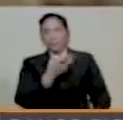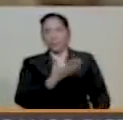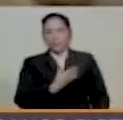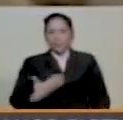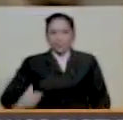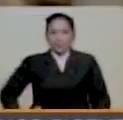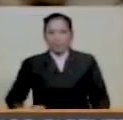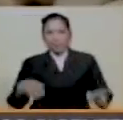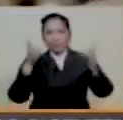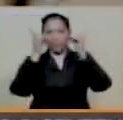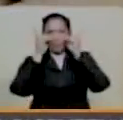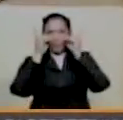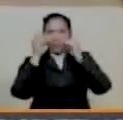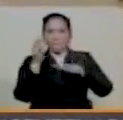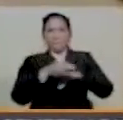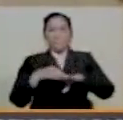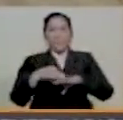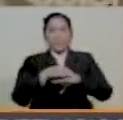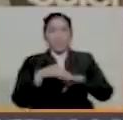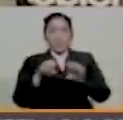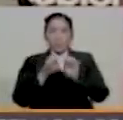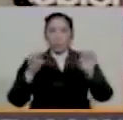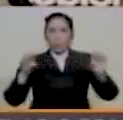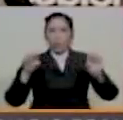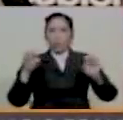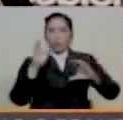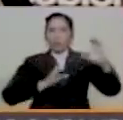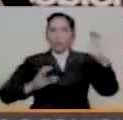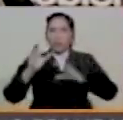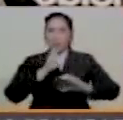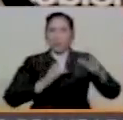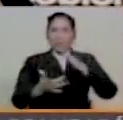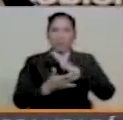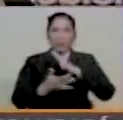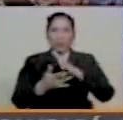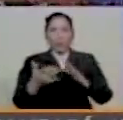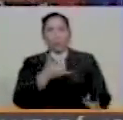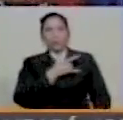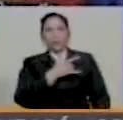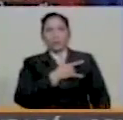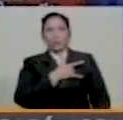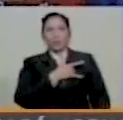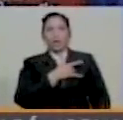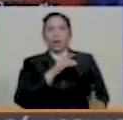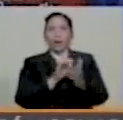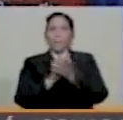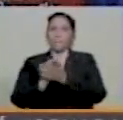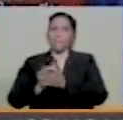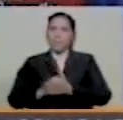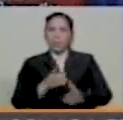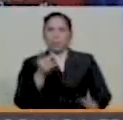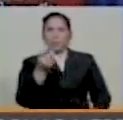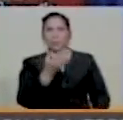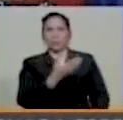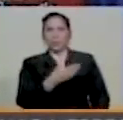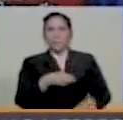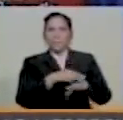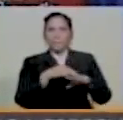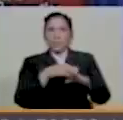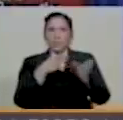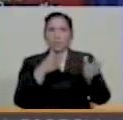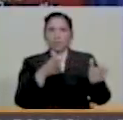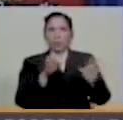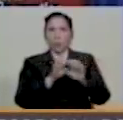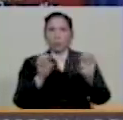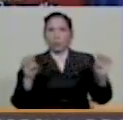Delcy Rodríguez, del ministro de Educación Universitaria, Uberdoa, de las compañeras y compañeros viceministros de Educación. Hemos